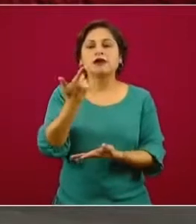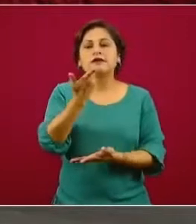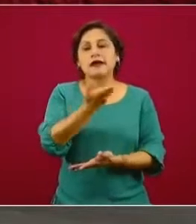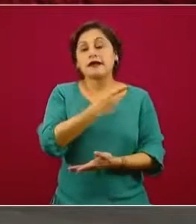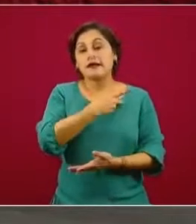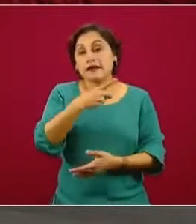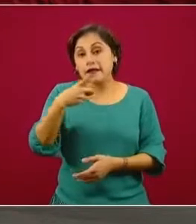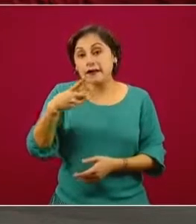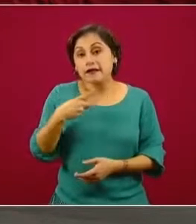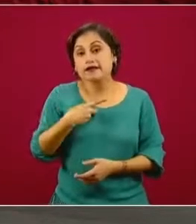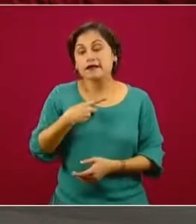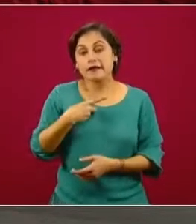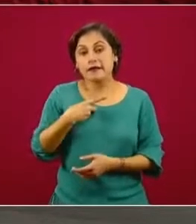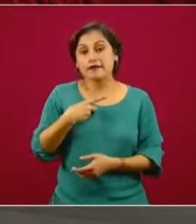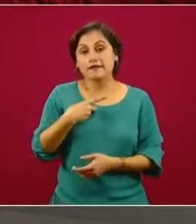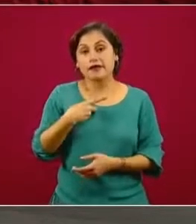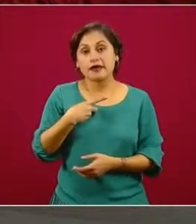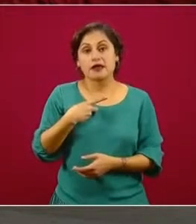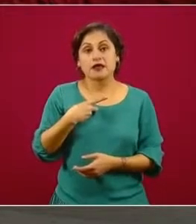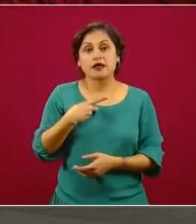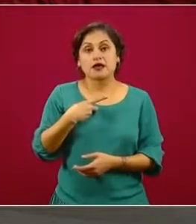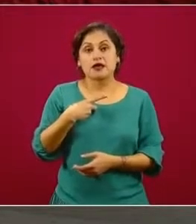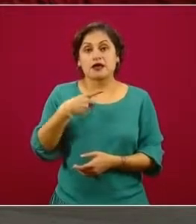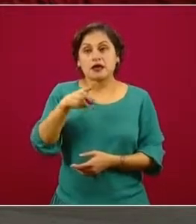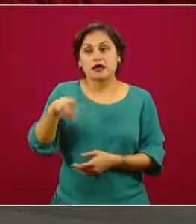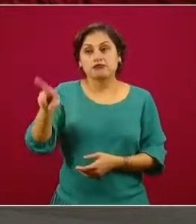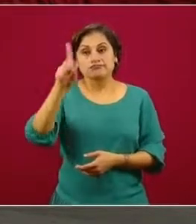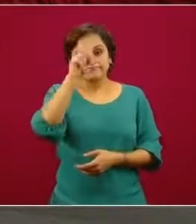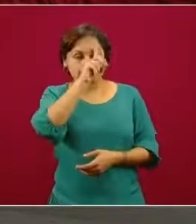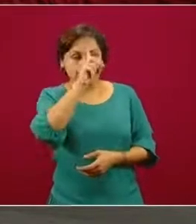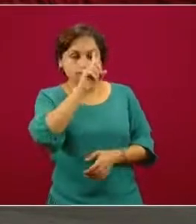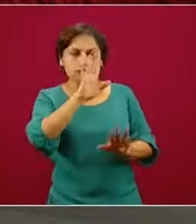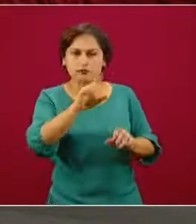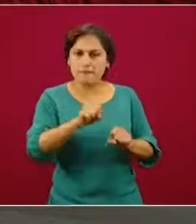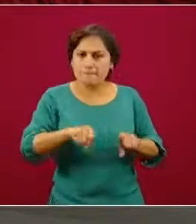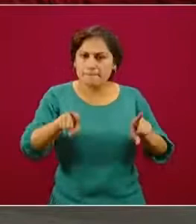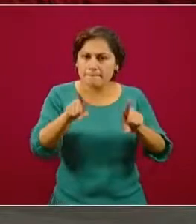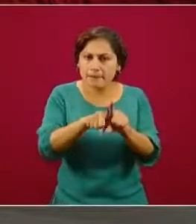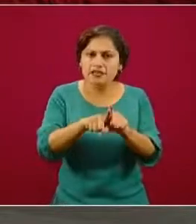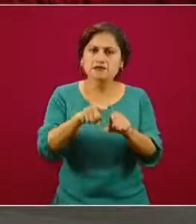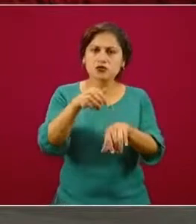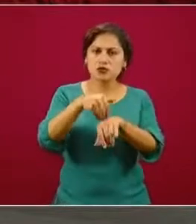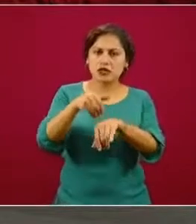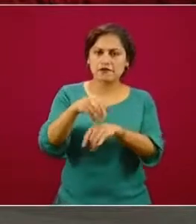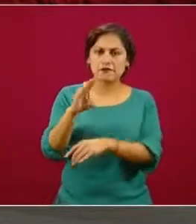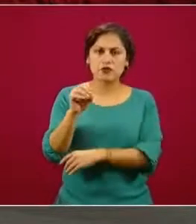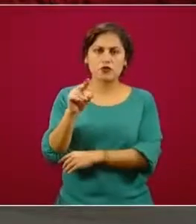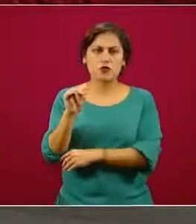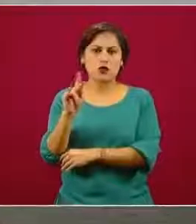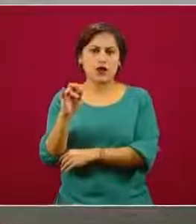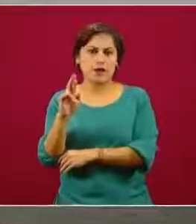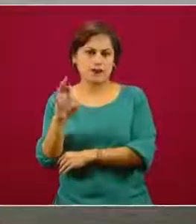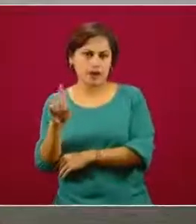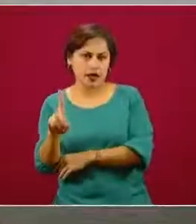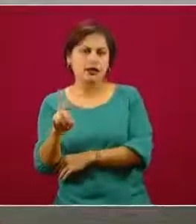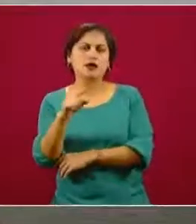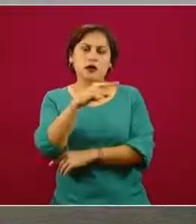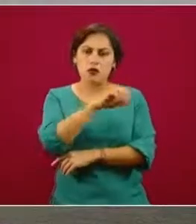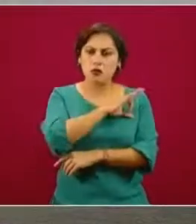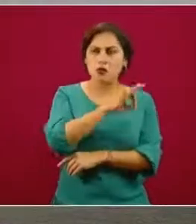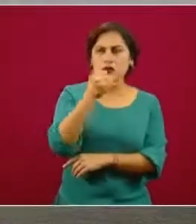orientación. CONAPRED mismo lo pueden hacer, pueden llamar a CONAPRED, nosotros podemos brindar la orientación, y si es el caso que se está viviendo una